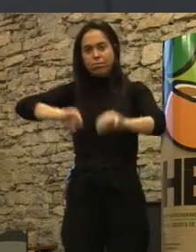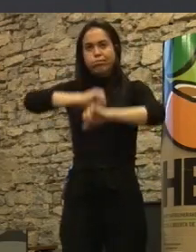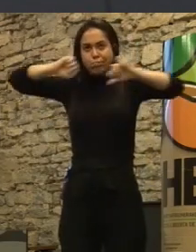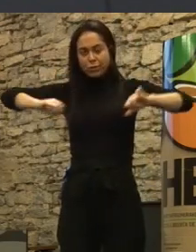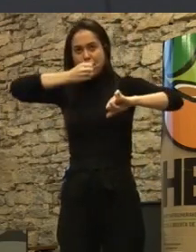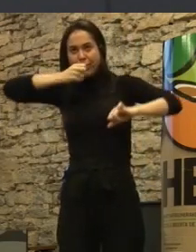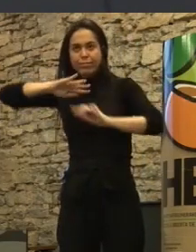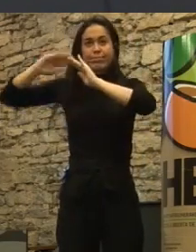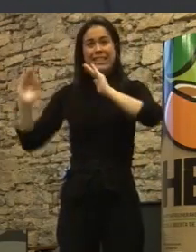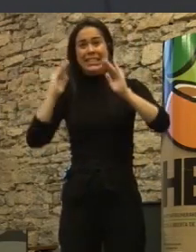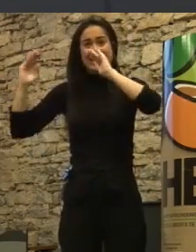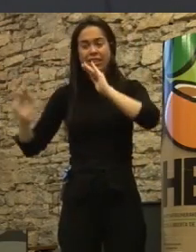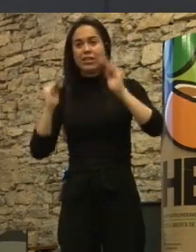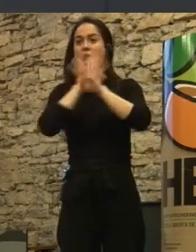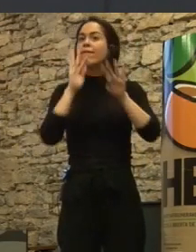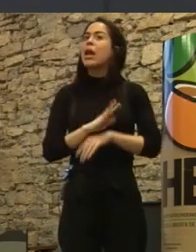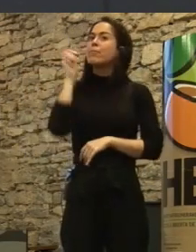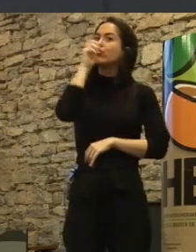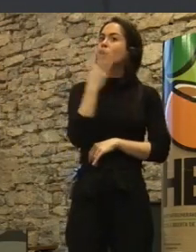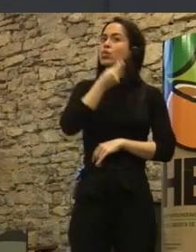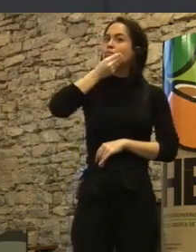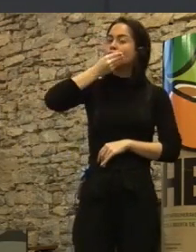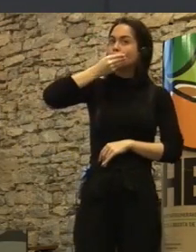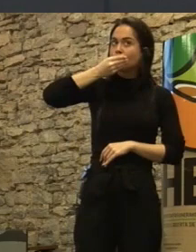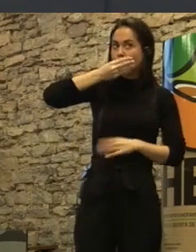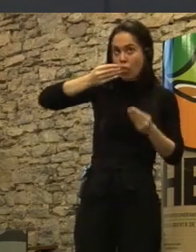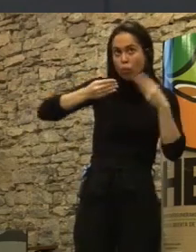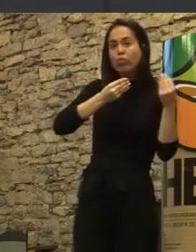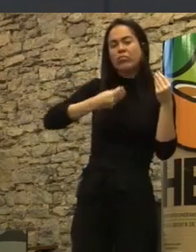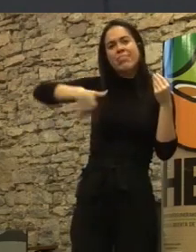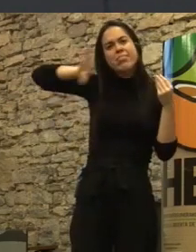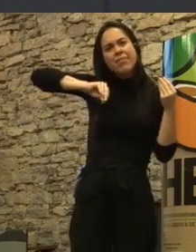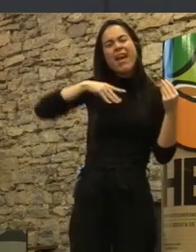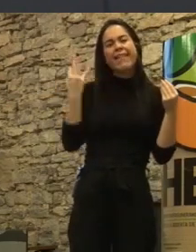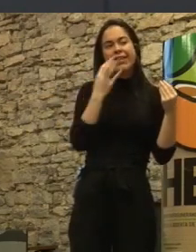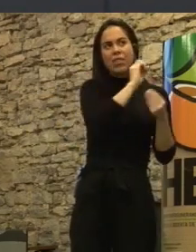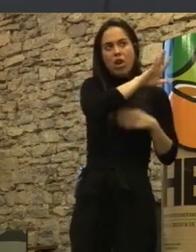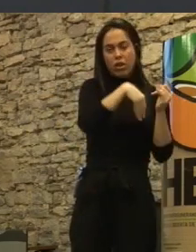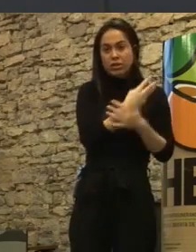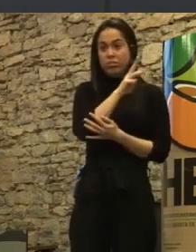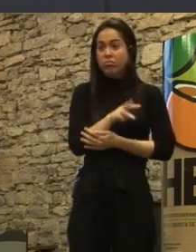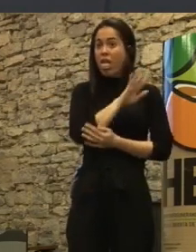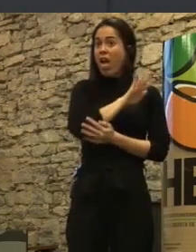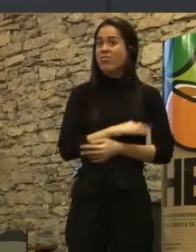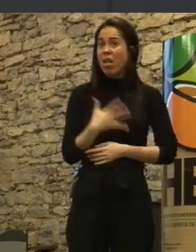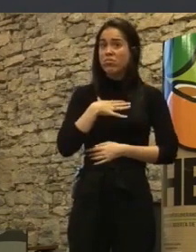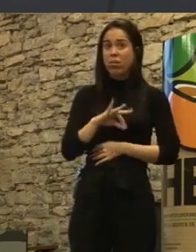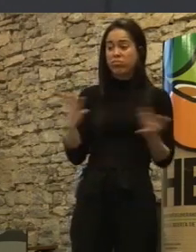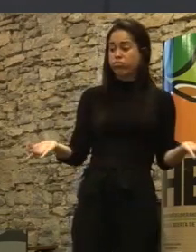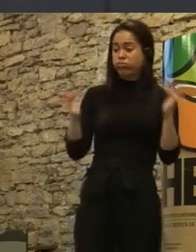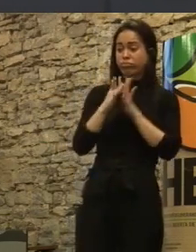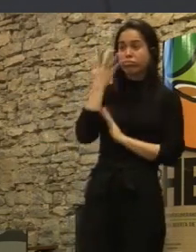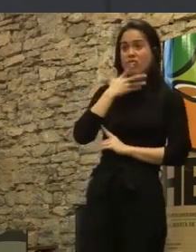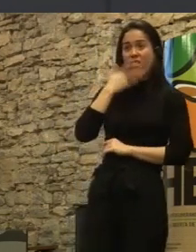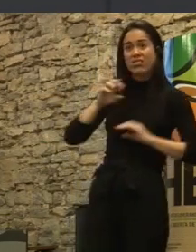early stage education y están trabajando ahí a un montón de niveles. Y a lo mejor no se conocen. Nosotros damos por descontado